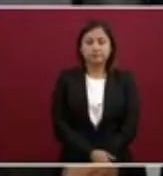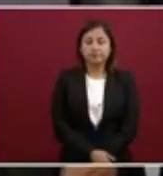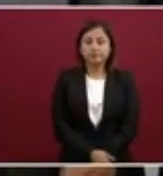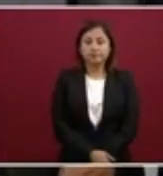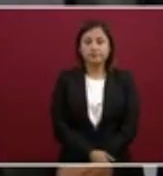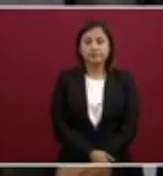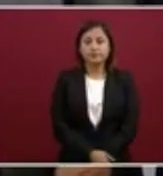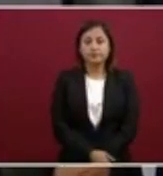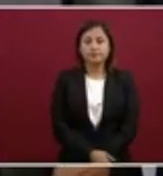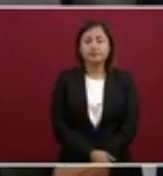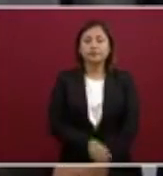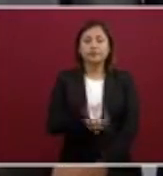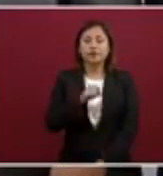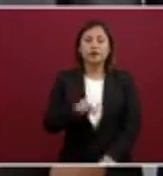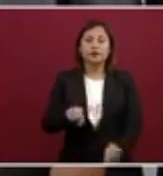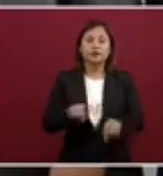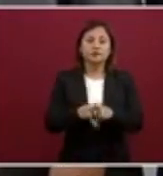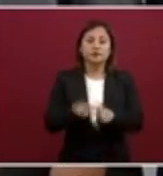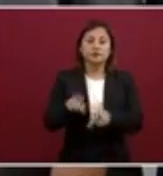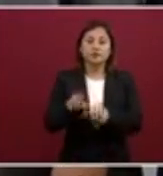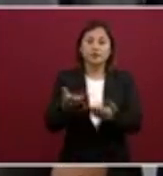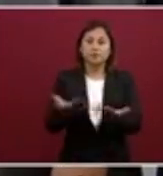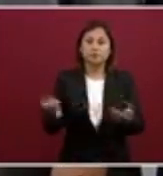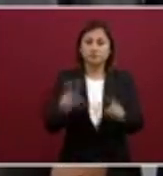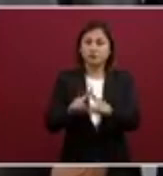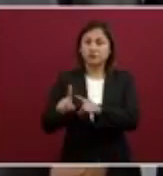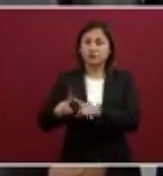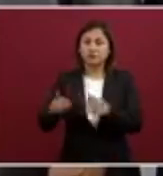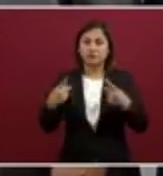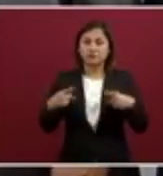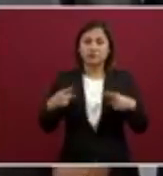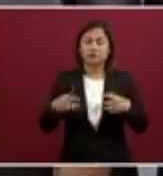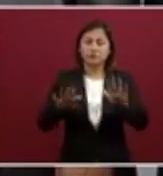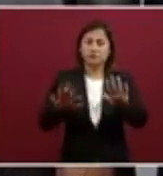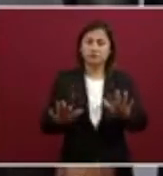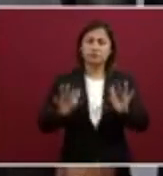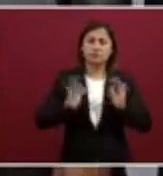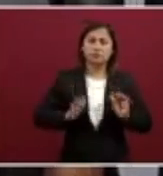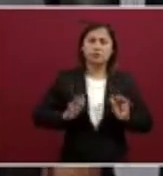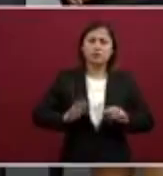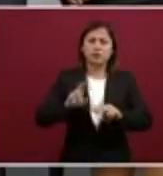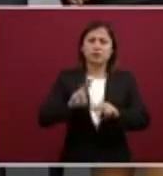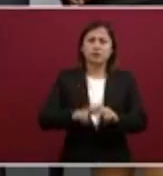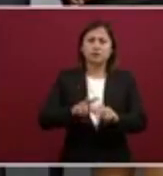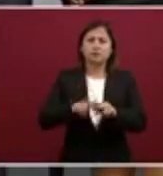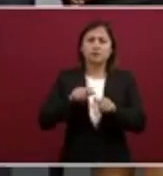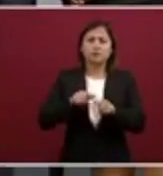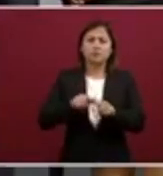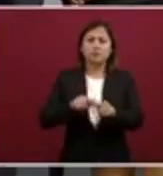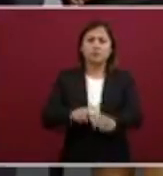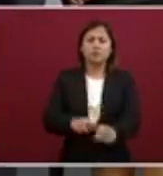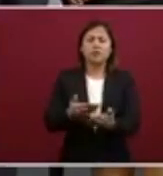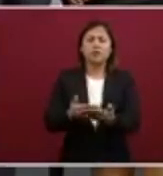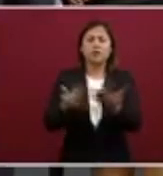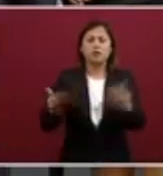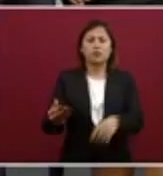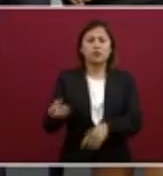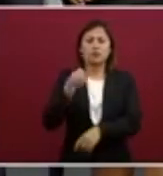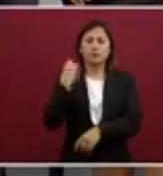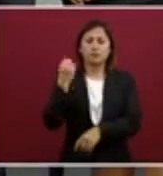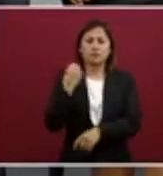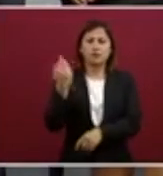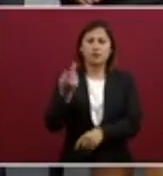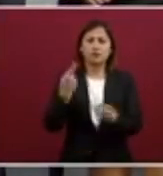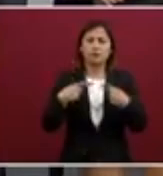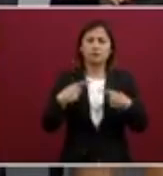Asimismo, pedimos a nuestros invitados permanecer en sus lugares para continuar con la conferencia de prensa.